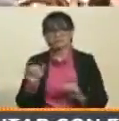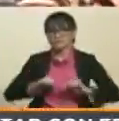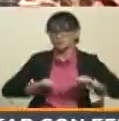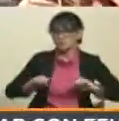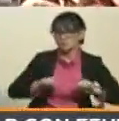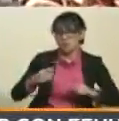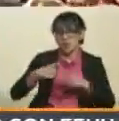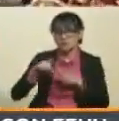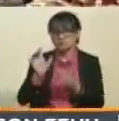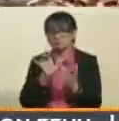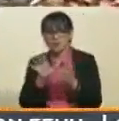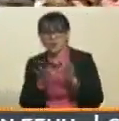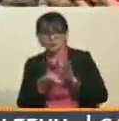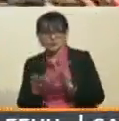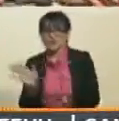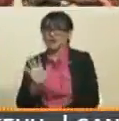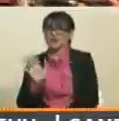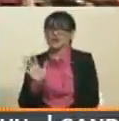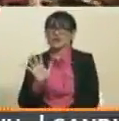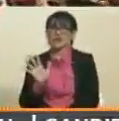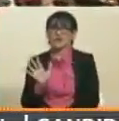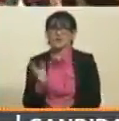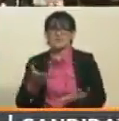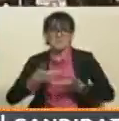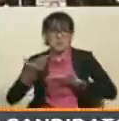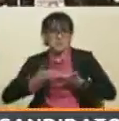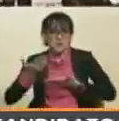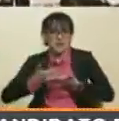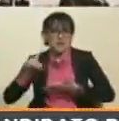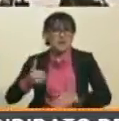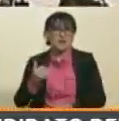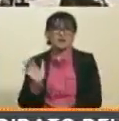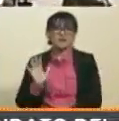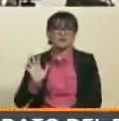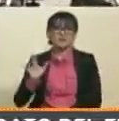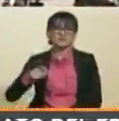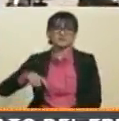gestores, sin corrupción, sin papeleo.